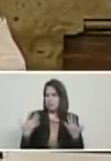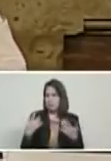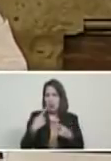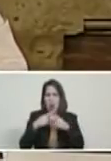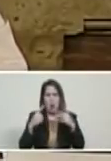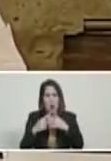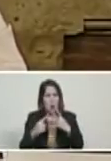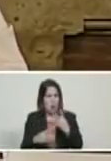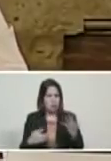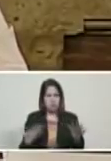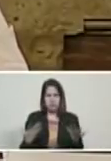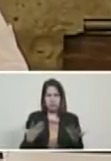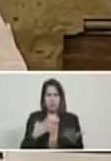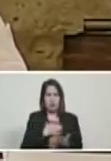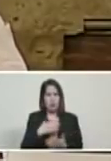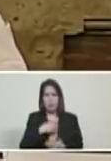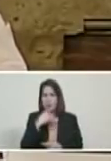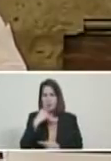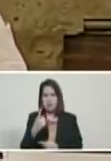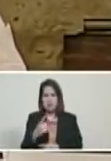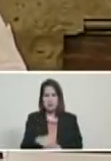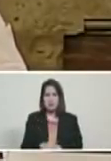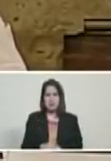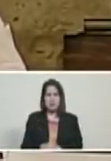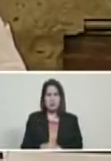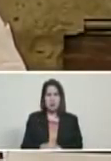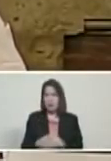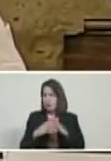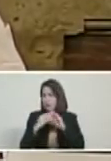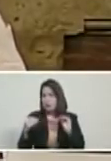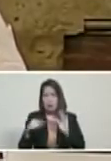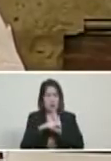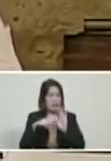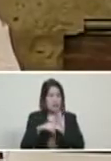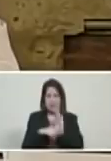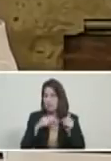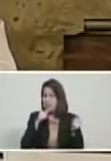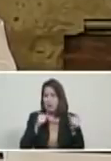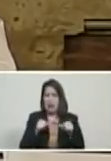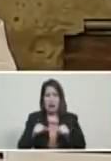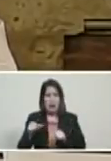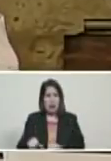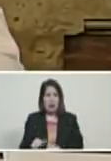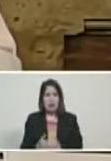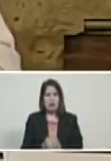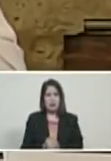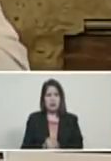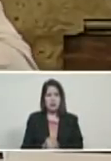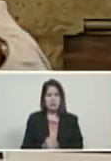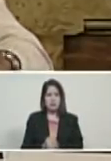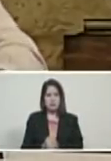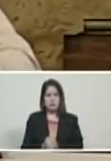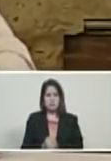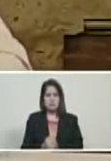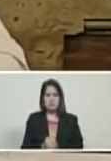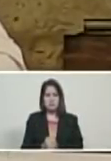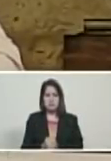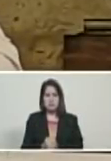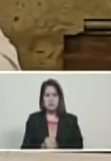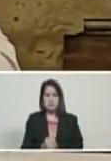manera, locas, negativas en todos sus aspectos, en todos sus